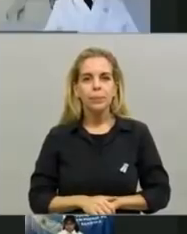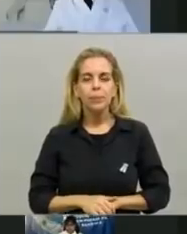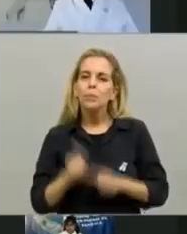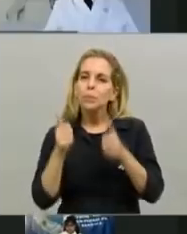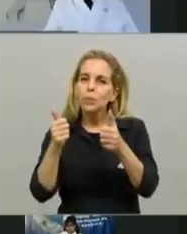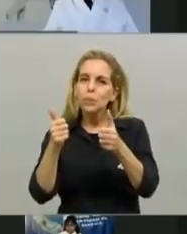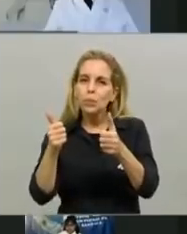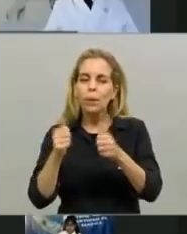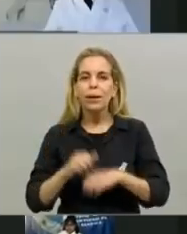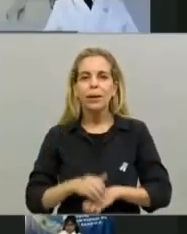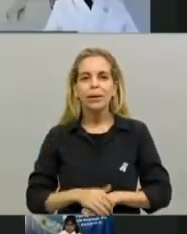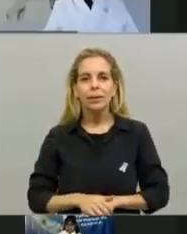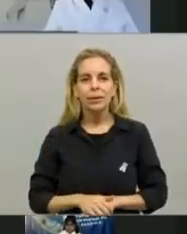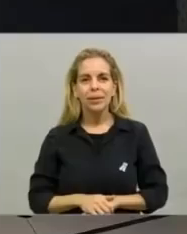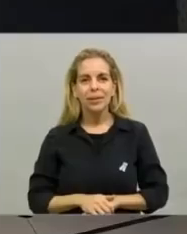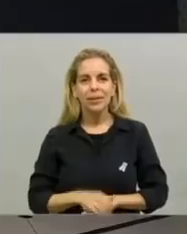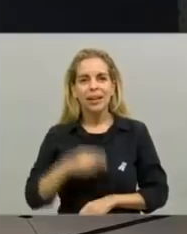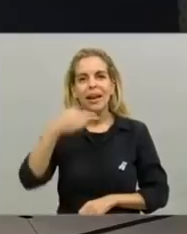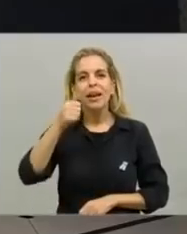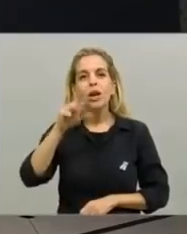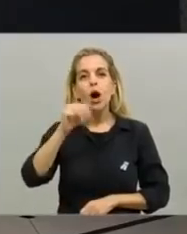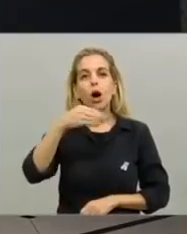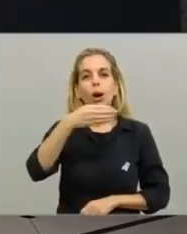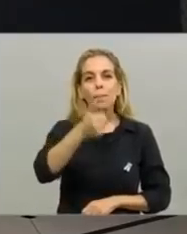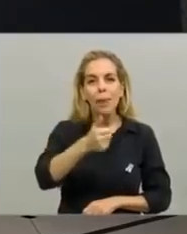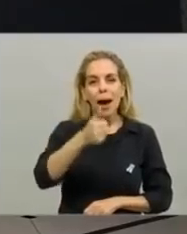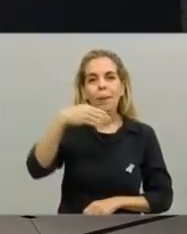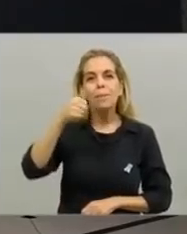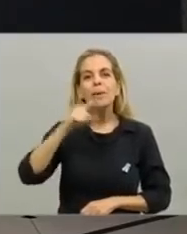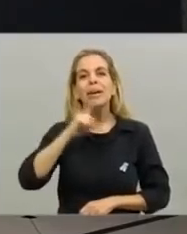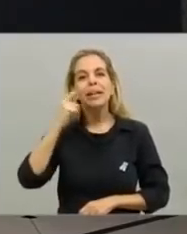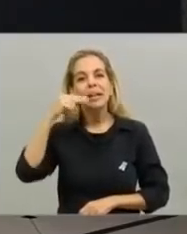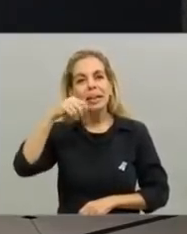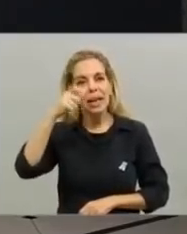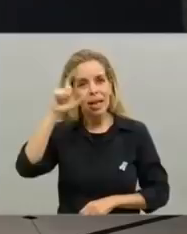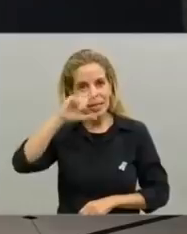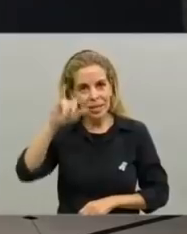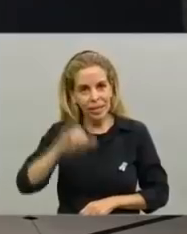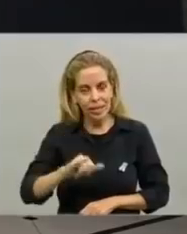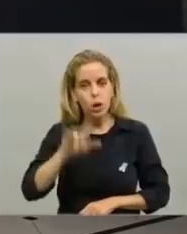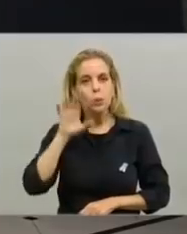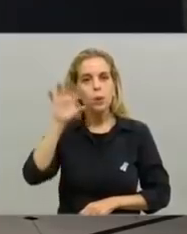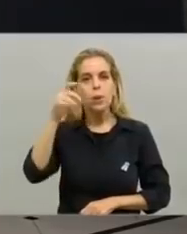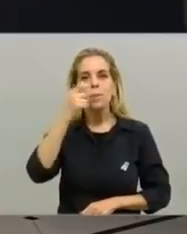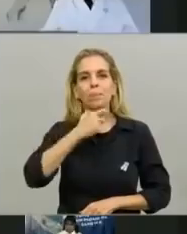Muy bien. Norma Mabel Martínez de Mendoza.